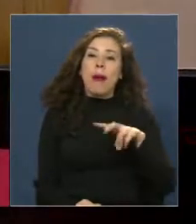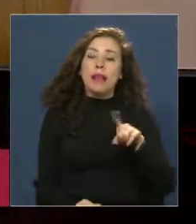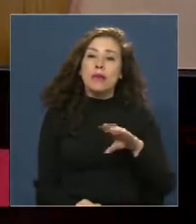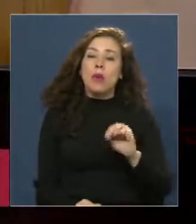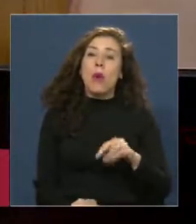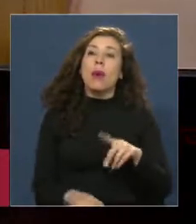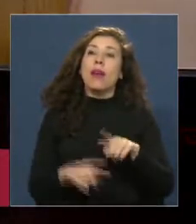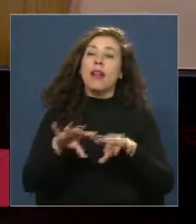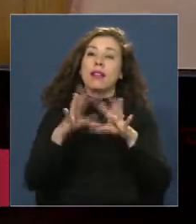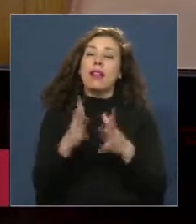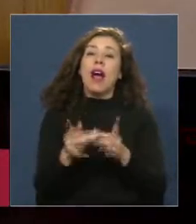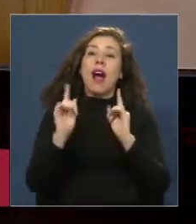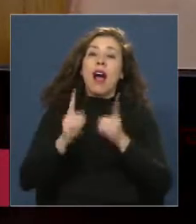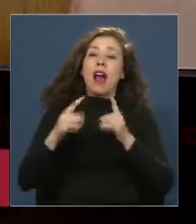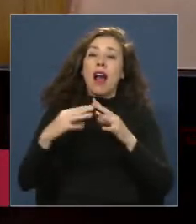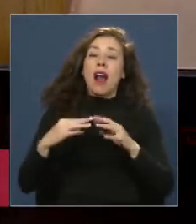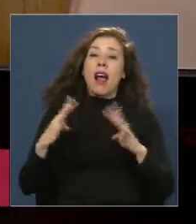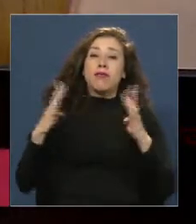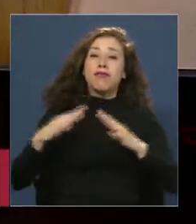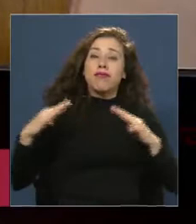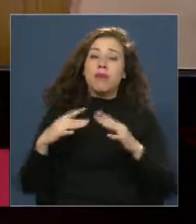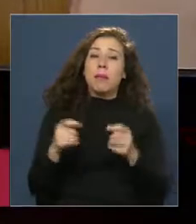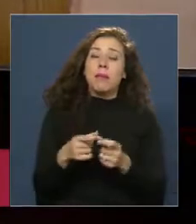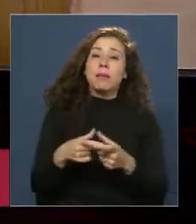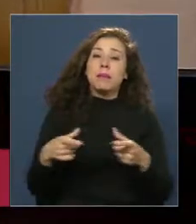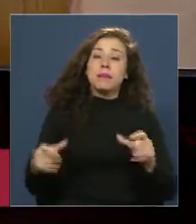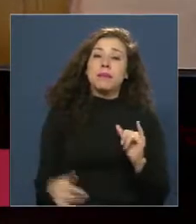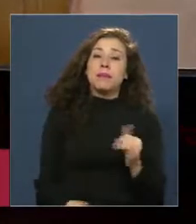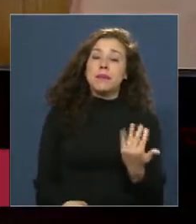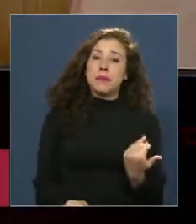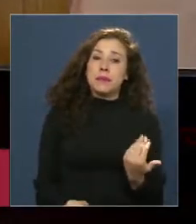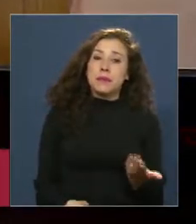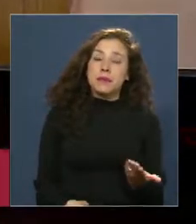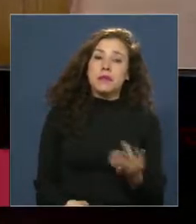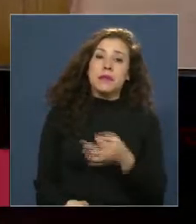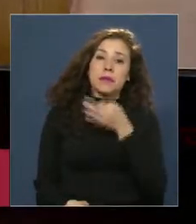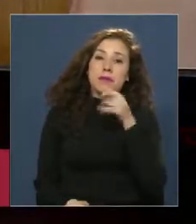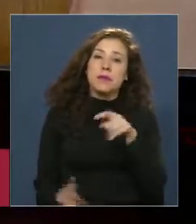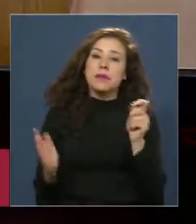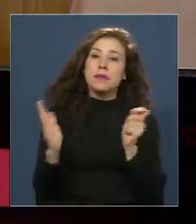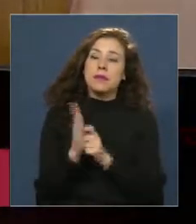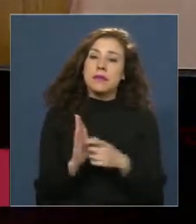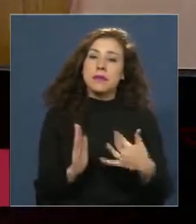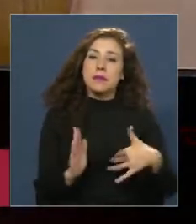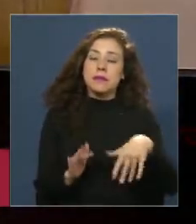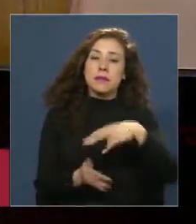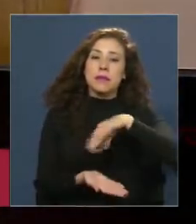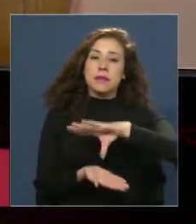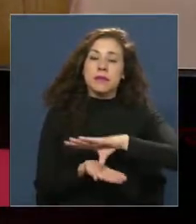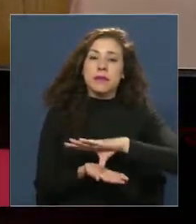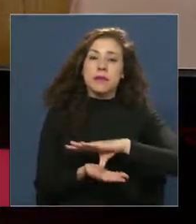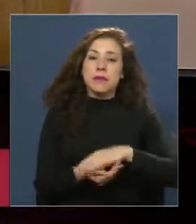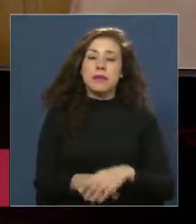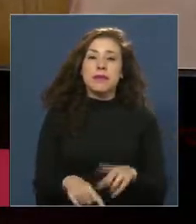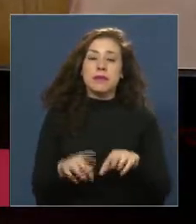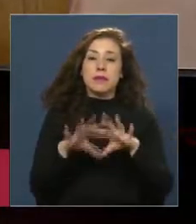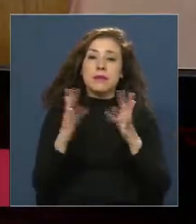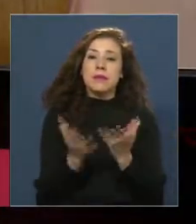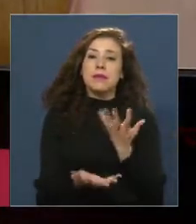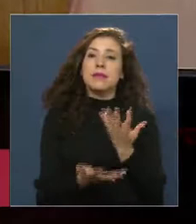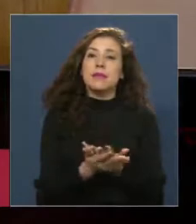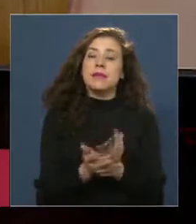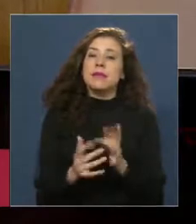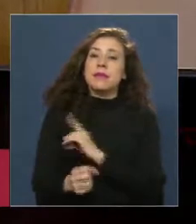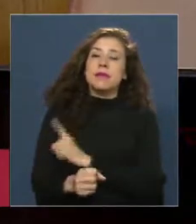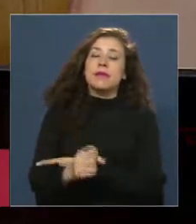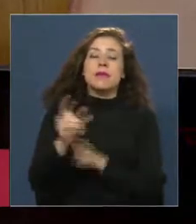que las guerras crecen día tras día se hace imprescindible resaltar esta fecha en nuestro país en nuestro planeta se ha instalado con